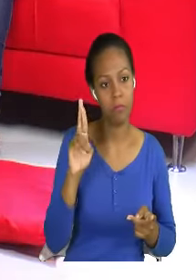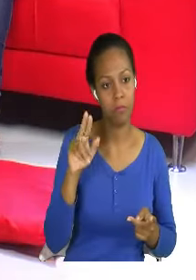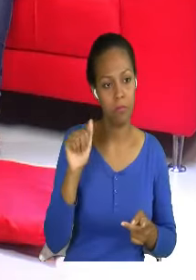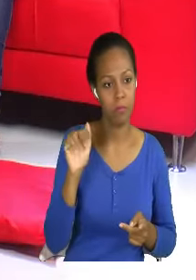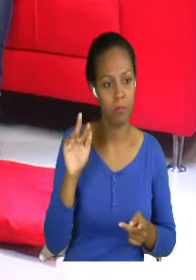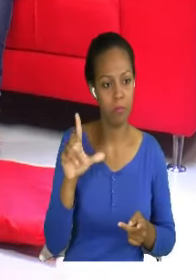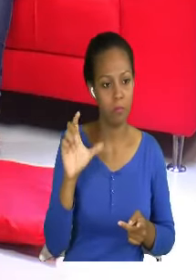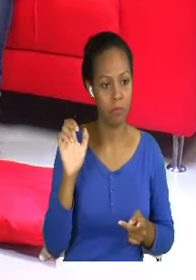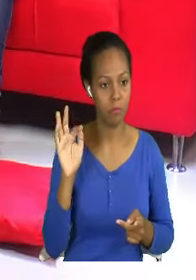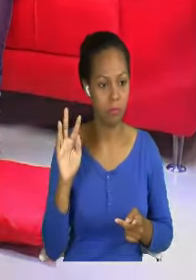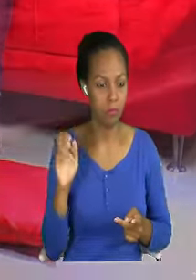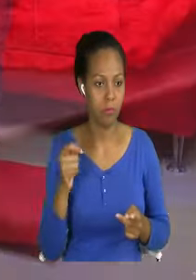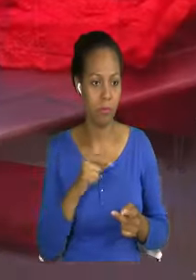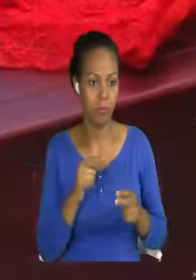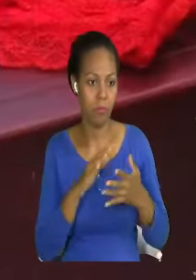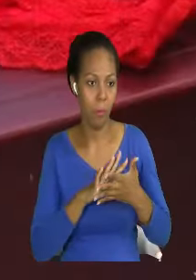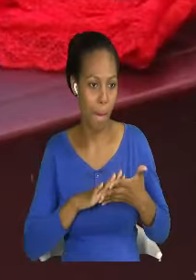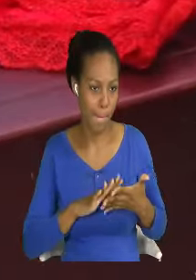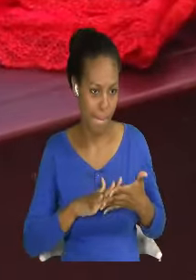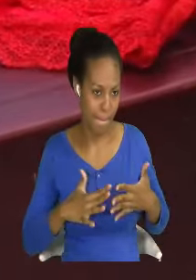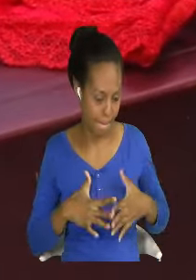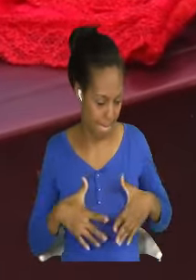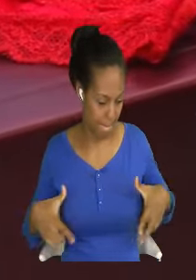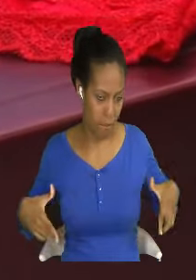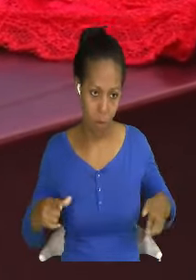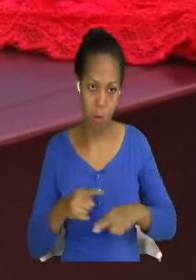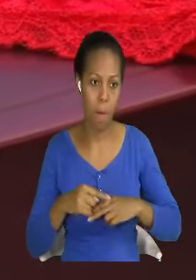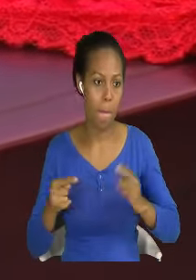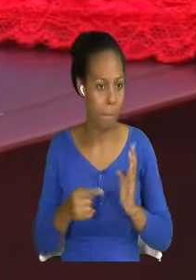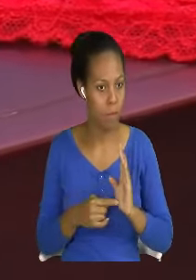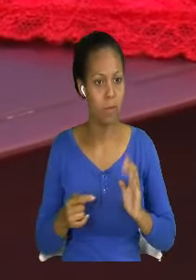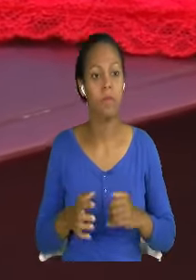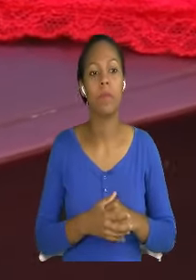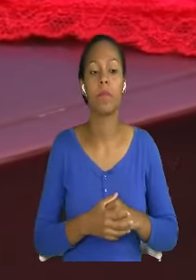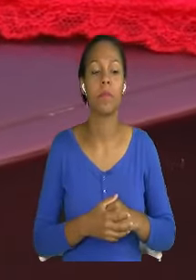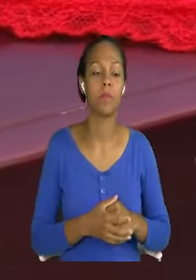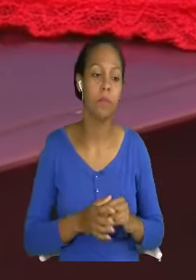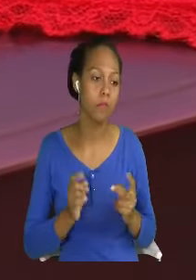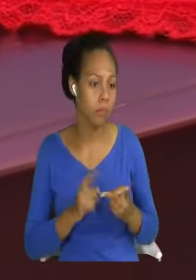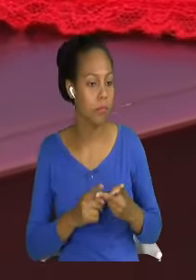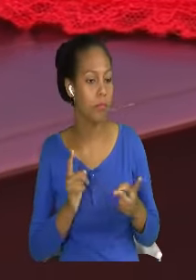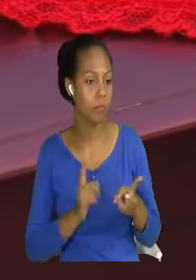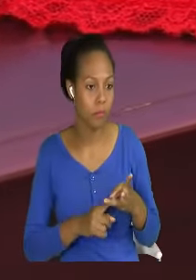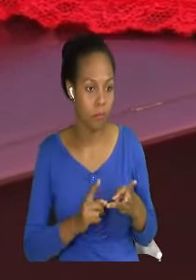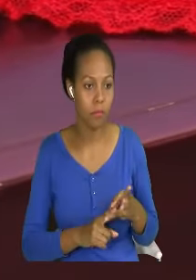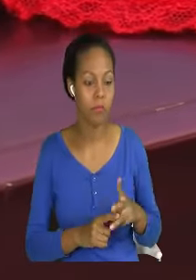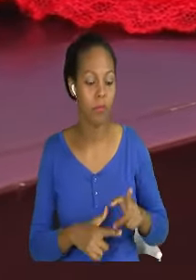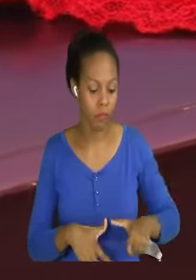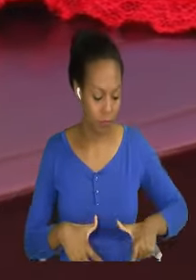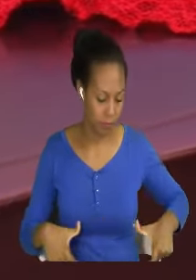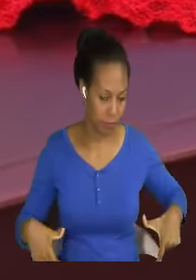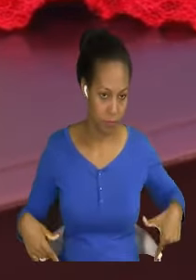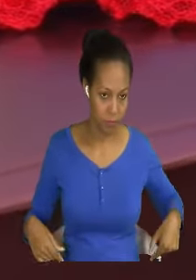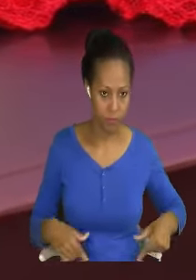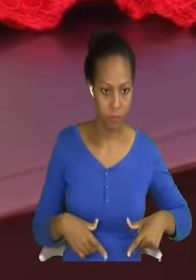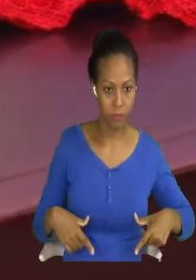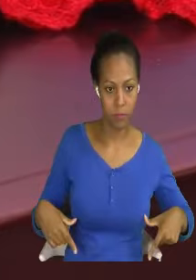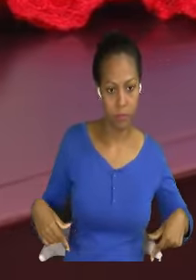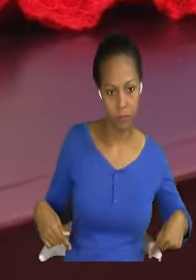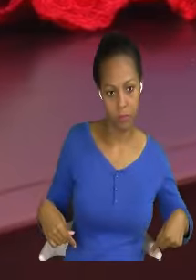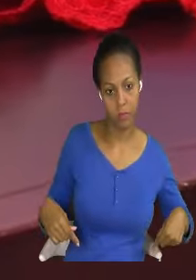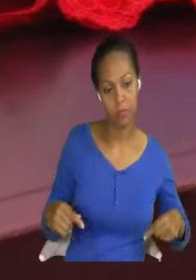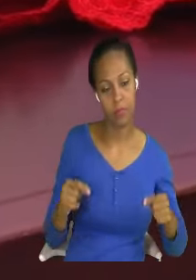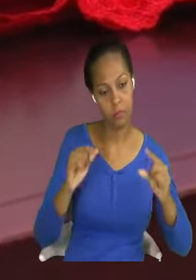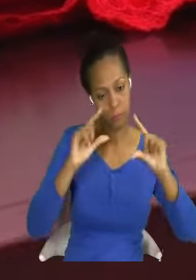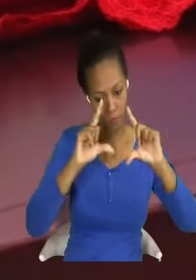encaje. Tenemos varios diseños. También tenemos la parte que son los panties, que son los cacheteros. Estos cacheteros que